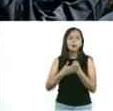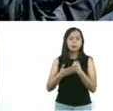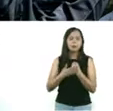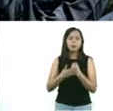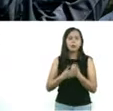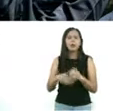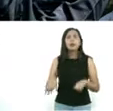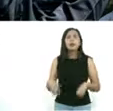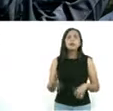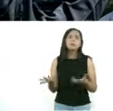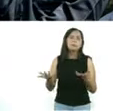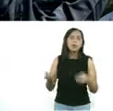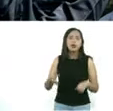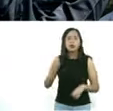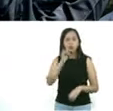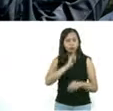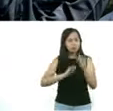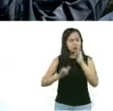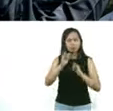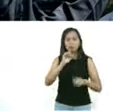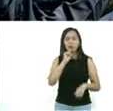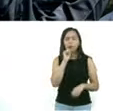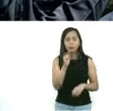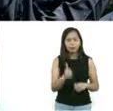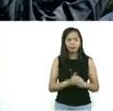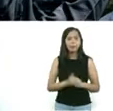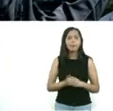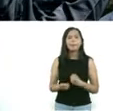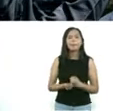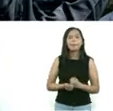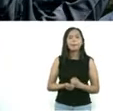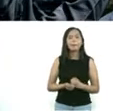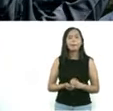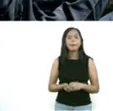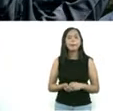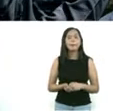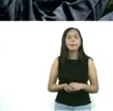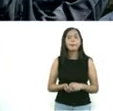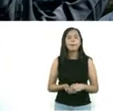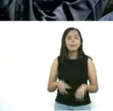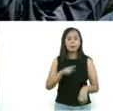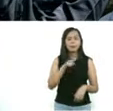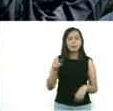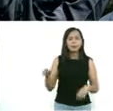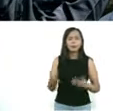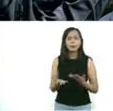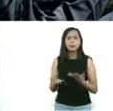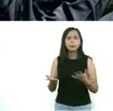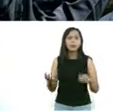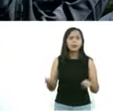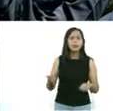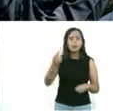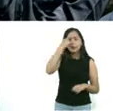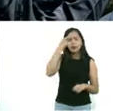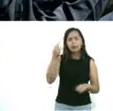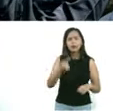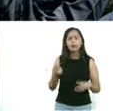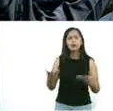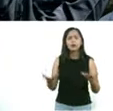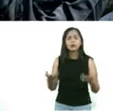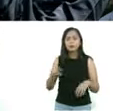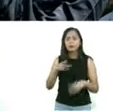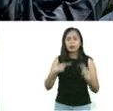evitar accidentes. En la Secretaría de Seguridad Ciudadana tenemos el compromiso de sumar todas nuestras capacidades para que las y los habitantes de